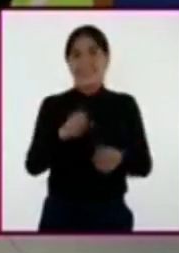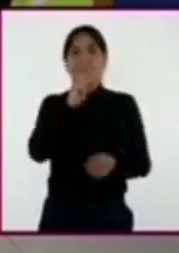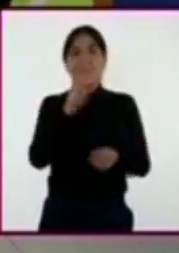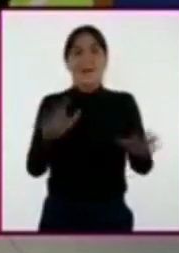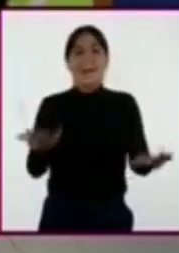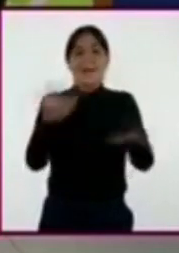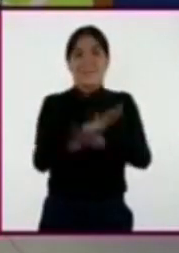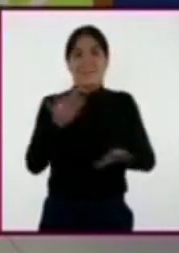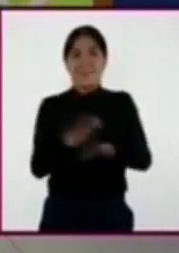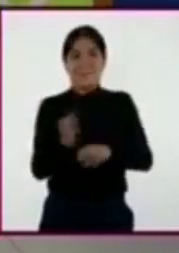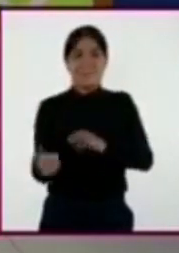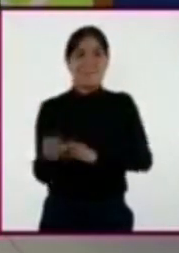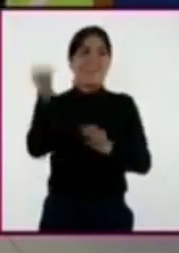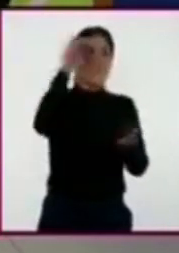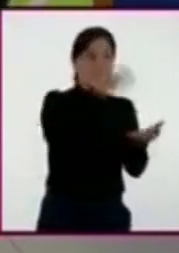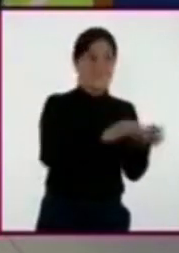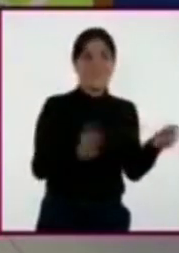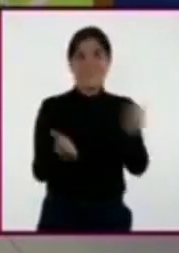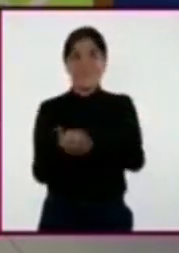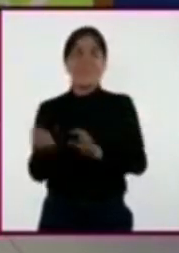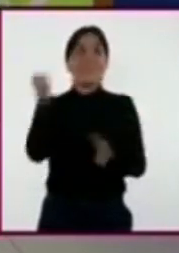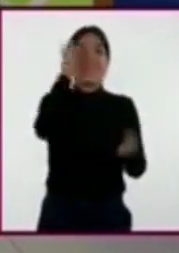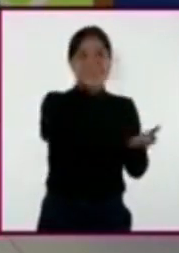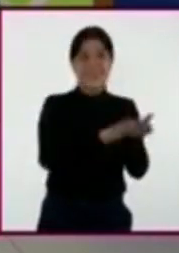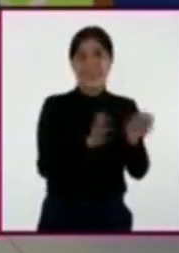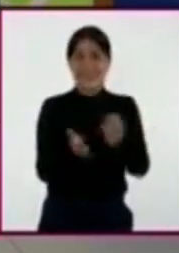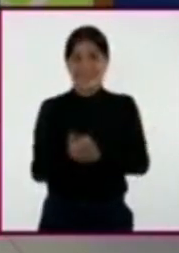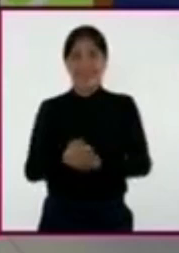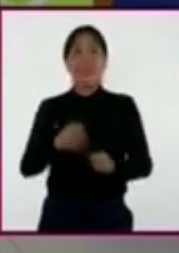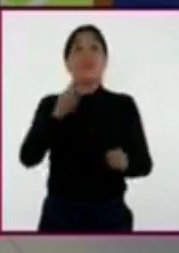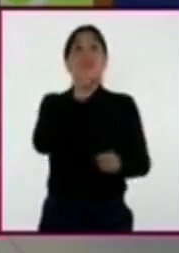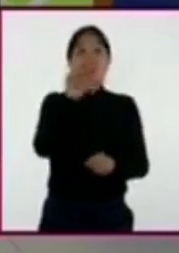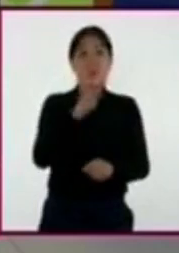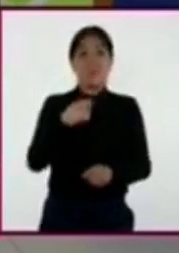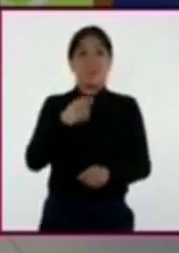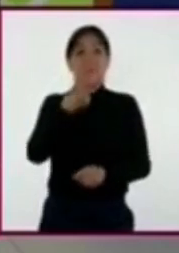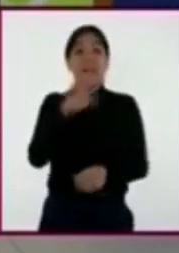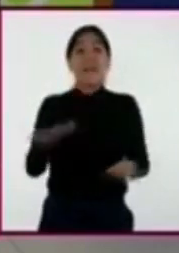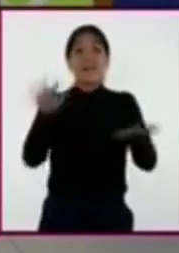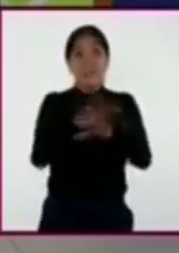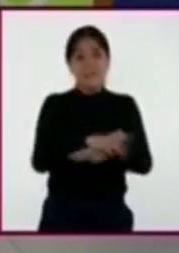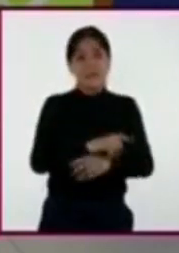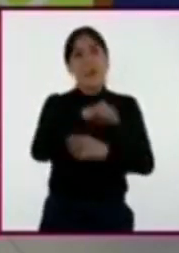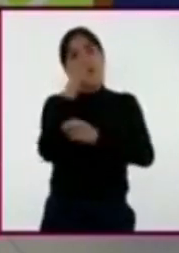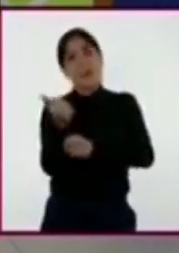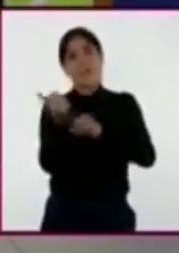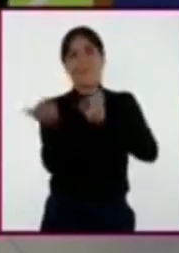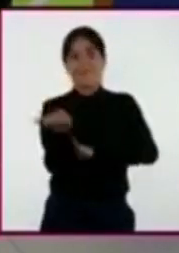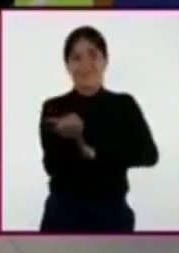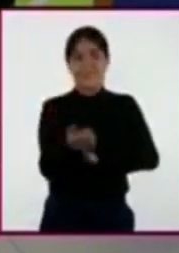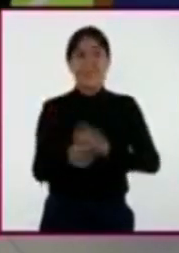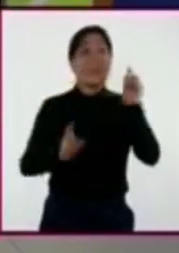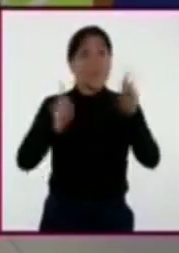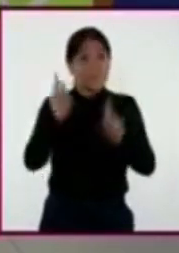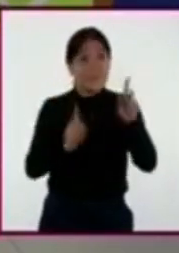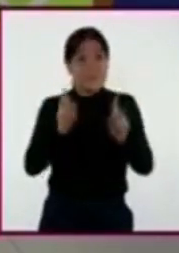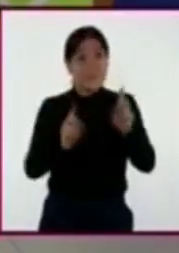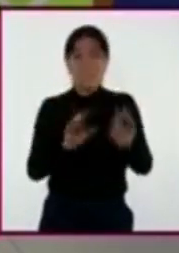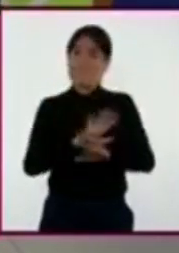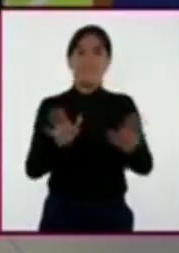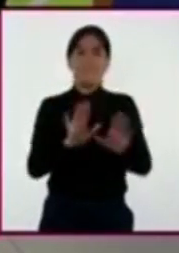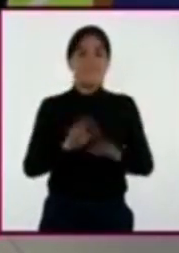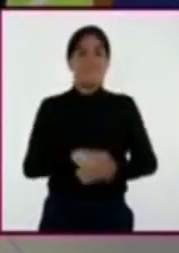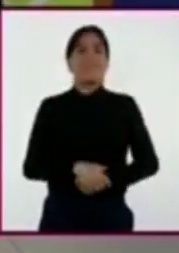tus cambios. Comenzamos. Cuando diga cambio, ahora es el brazo contrario. ¿Alguna duda?